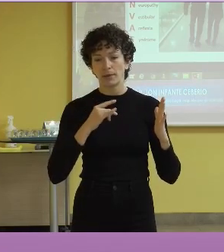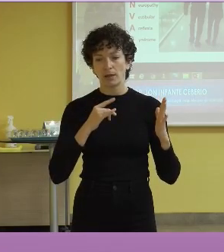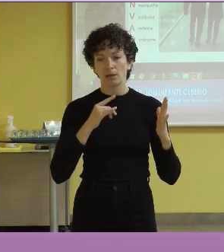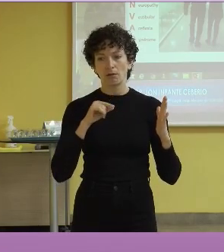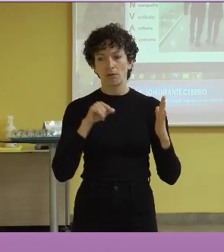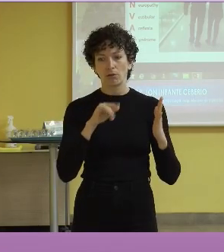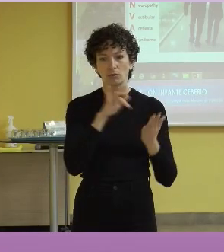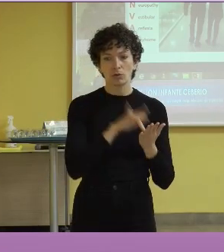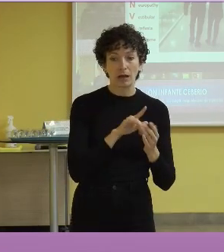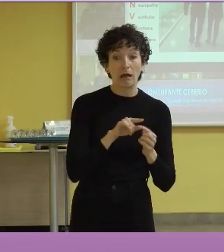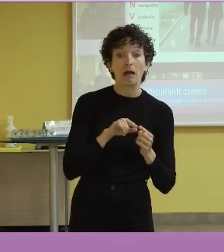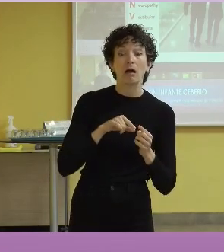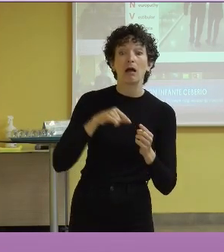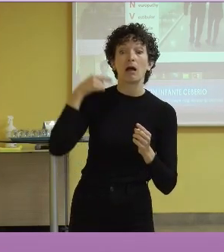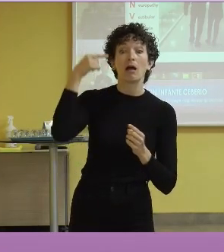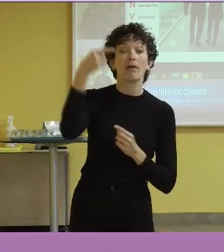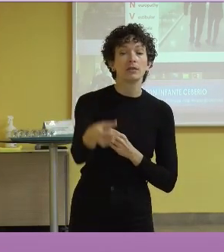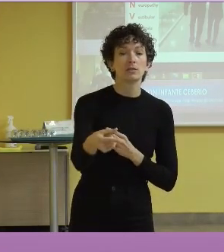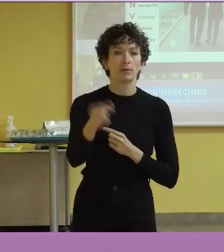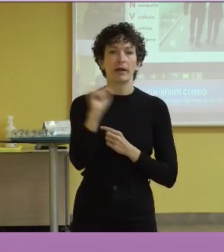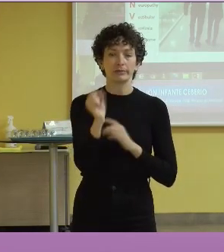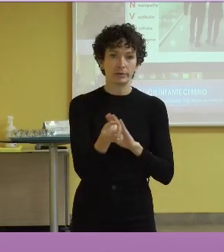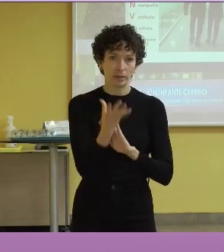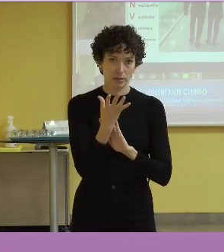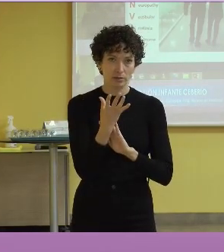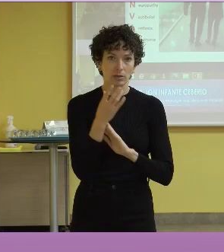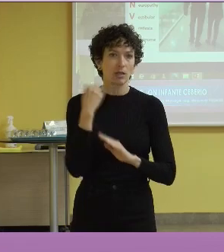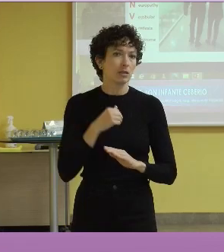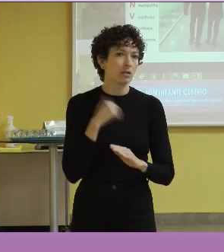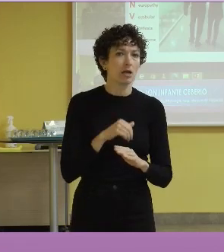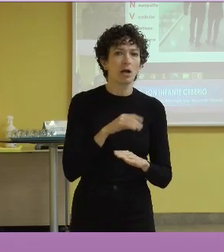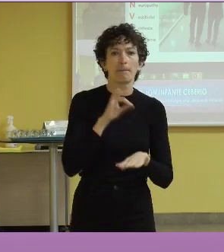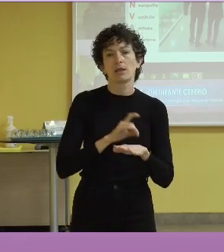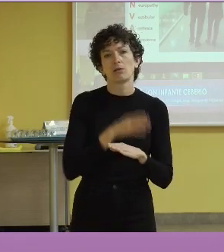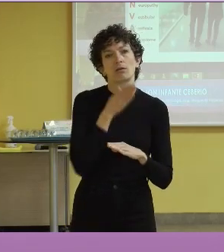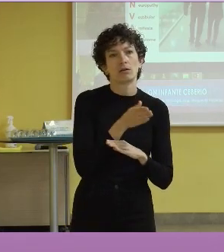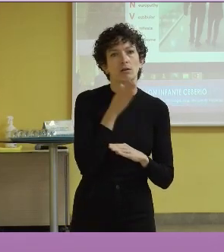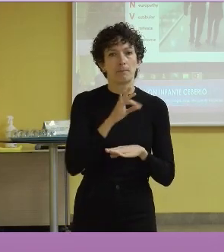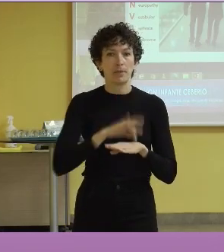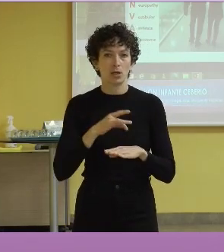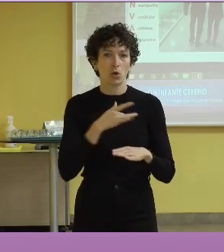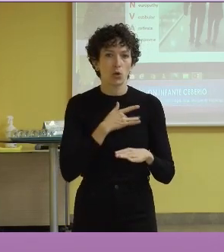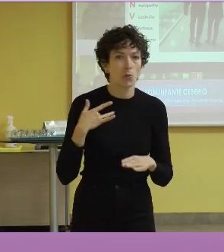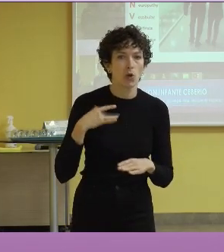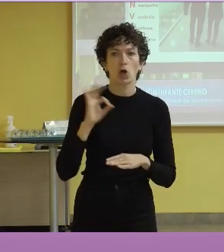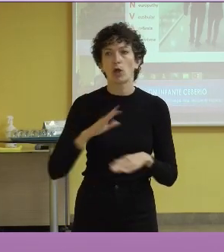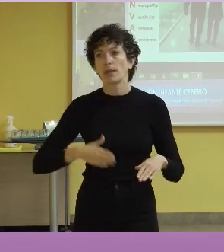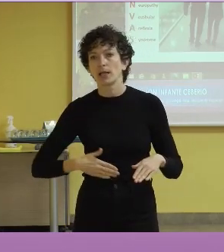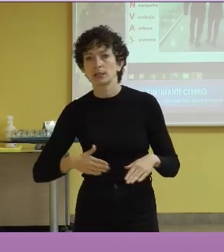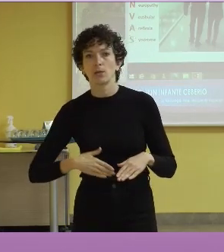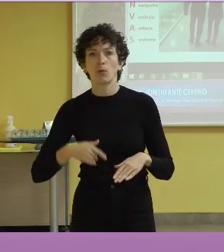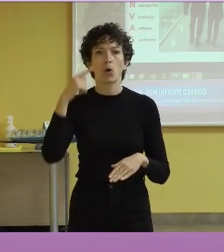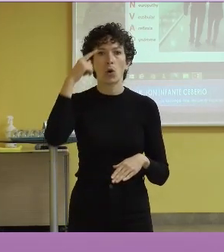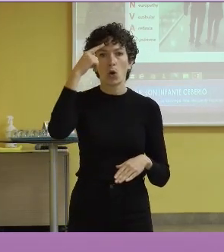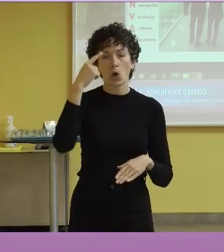décadas, la aparición de la ataxia. Son pacientes que han dado 50.000 vueltas al neumólogo, al de digestivo, al otorrino, al